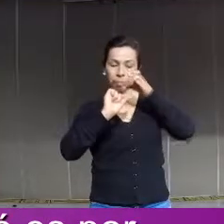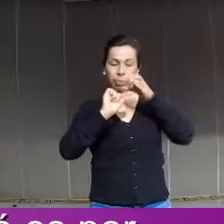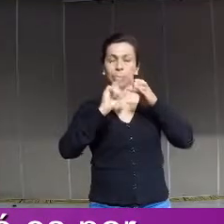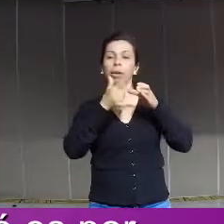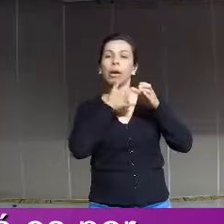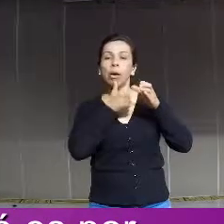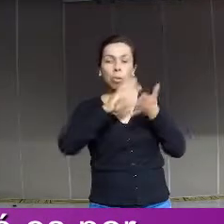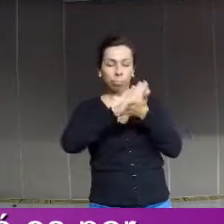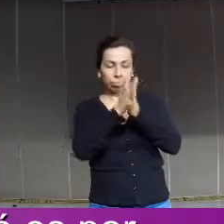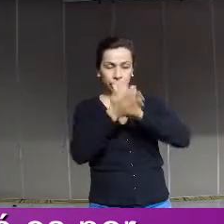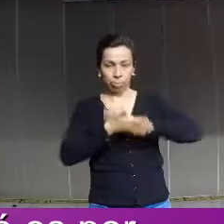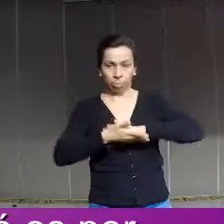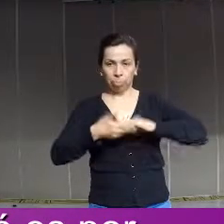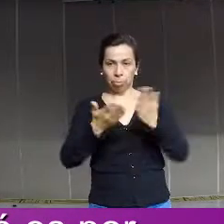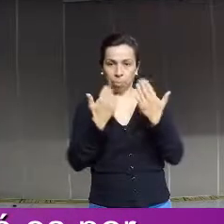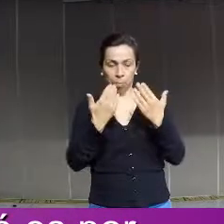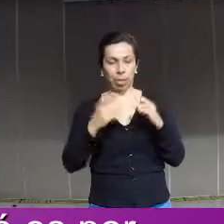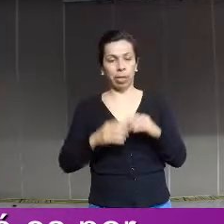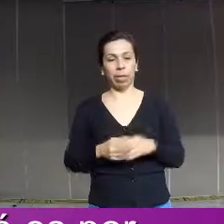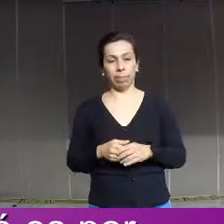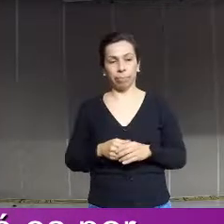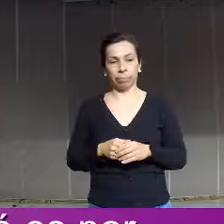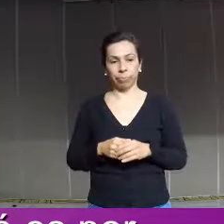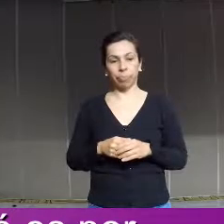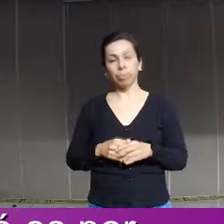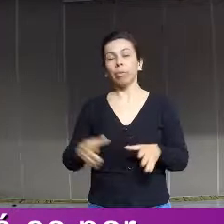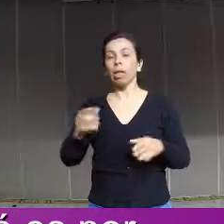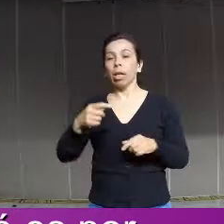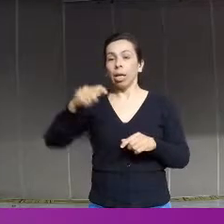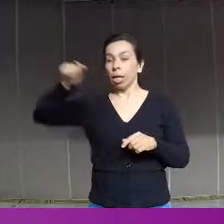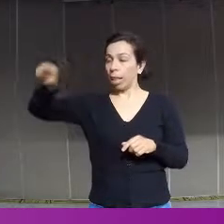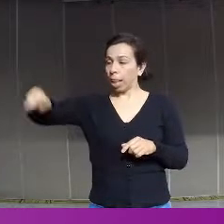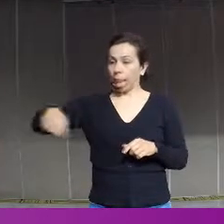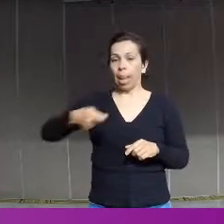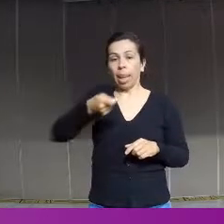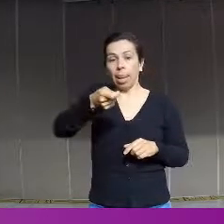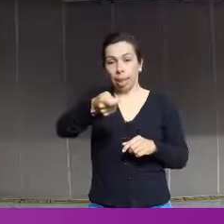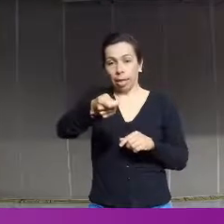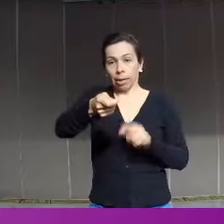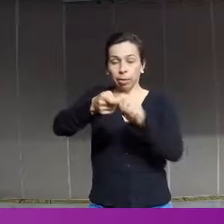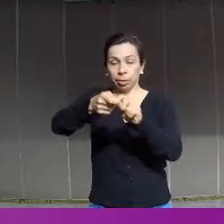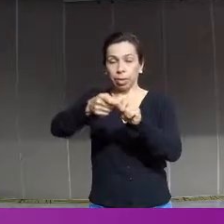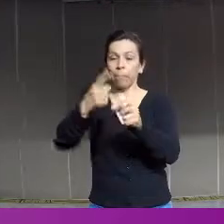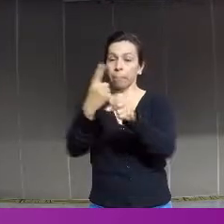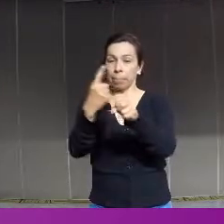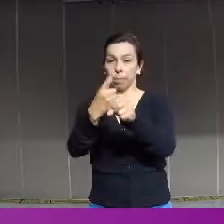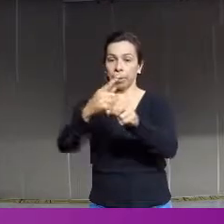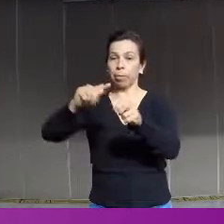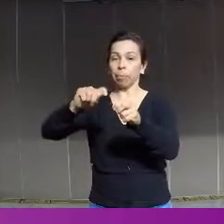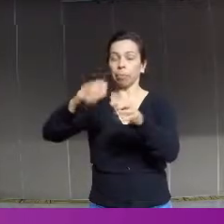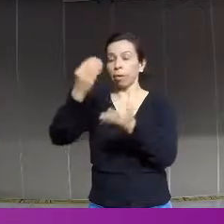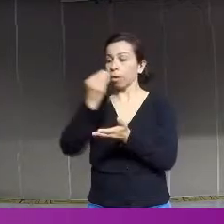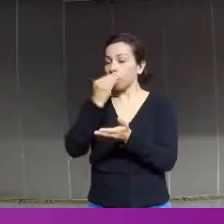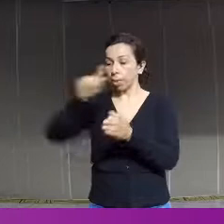El tiempo de ingesta, que está dado por la fatiga, el trago seco y el tiempo de sedestación luego de la alimentación.